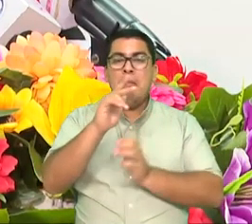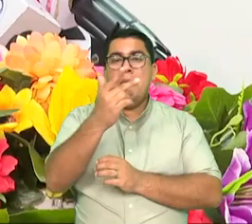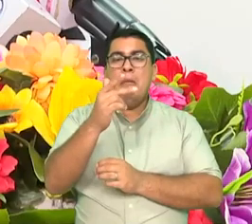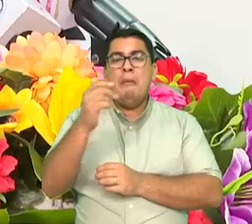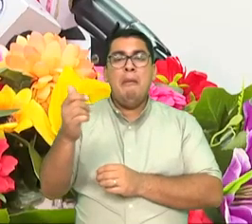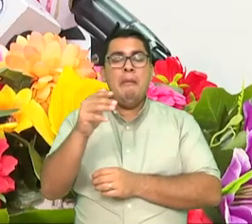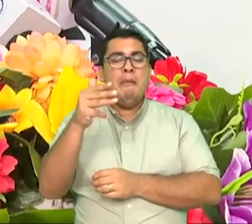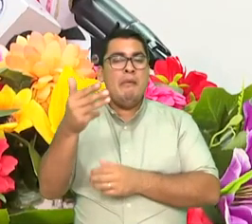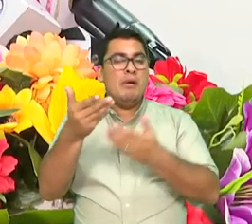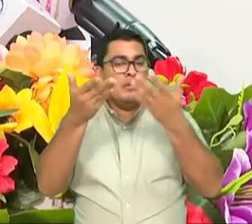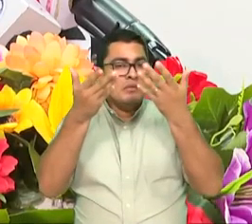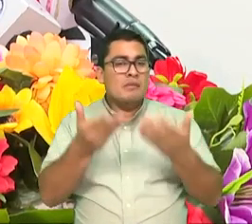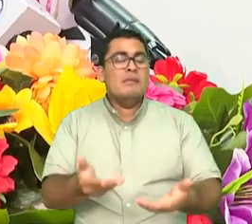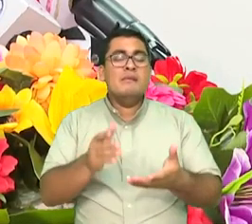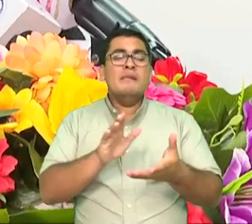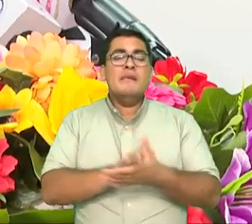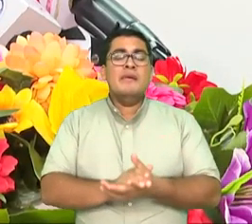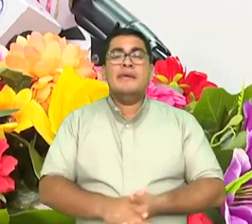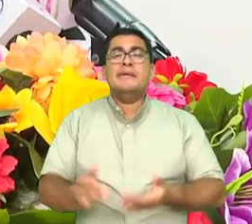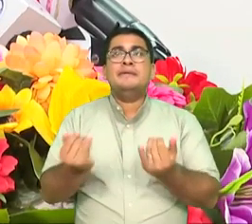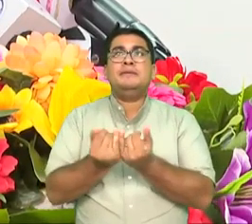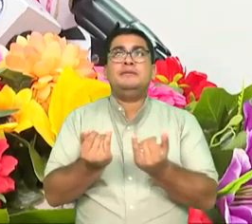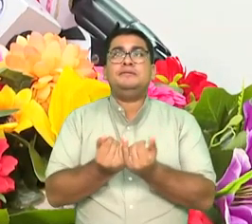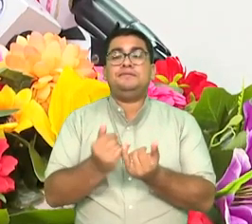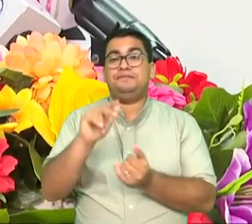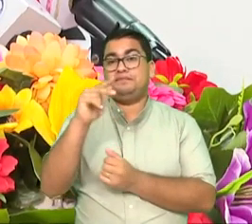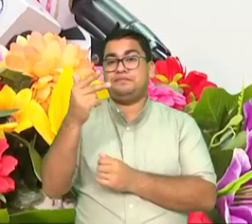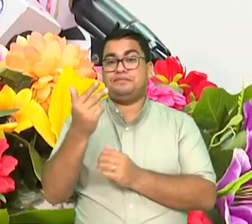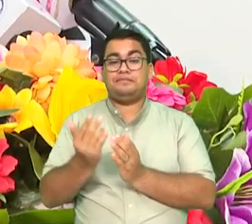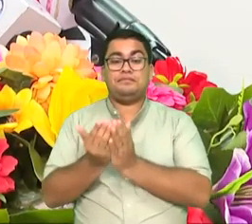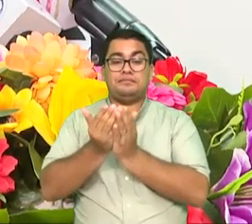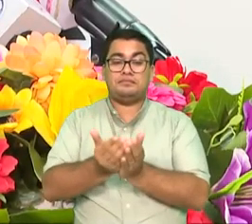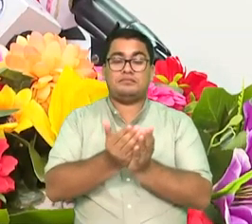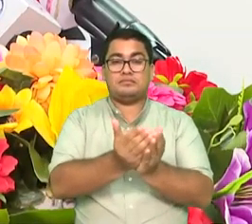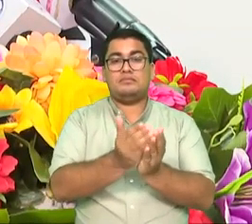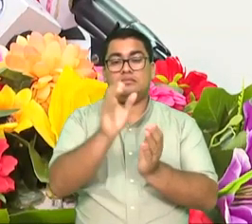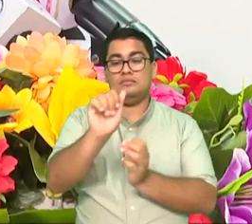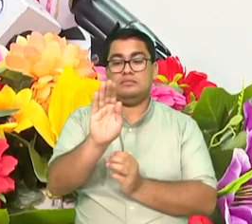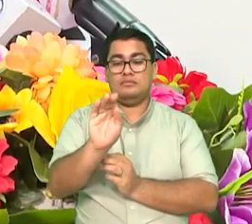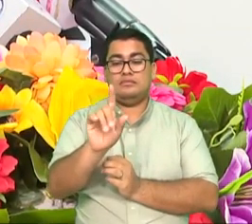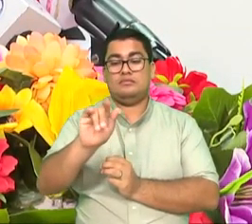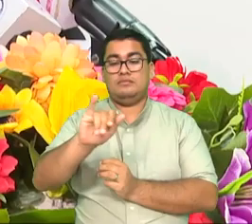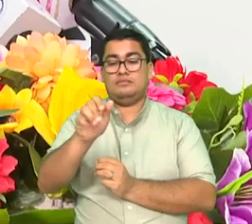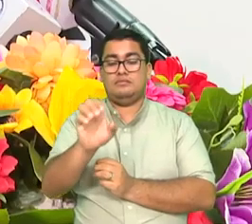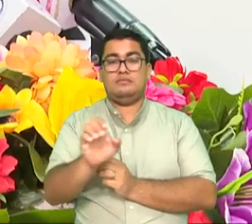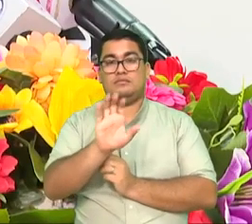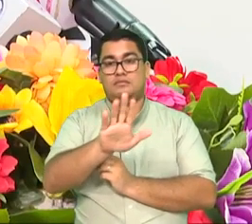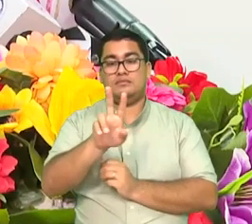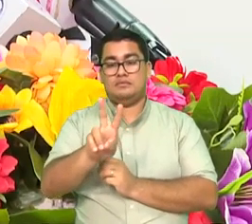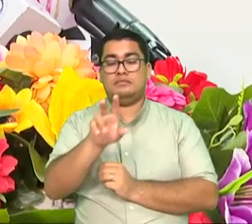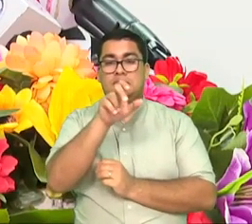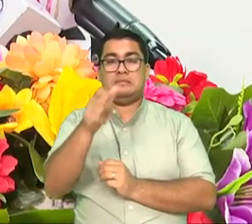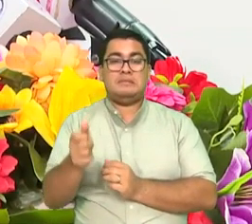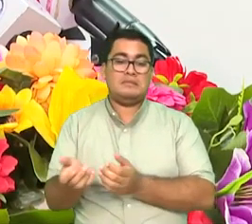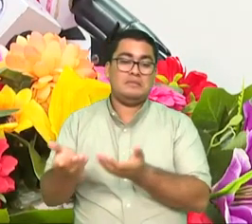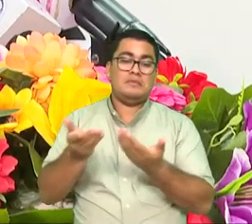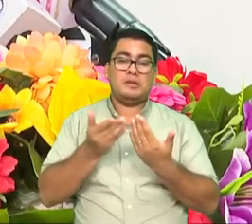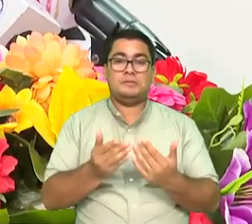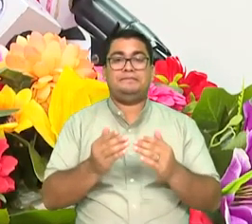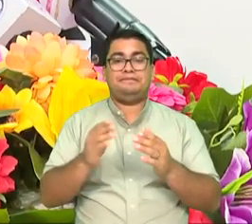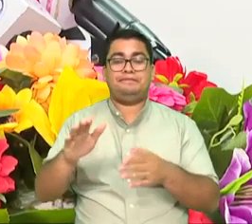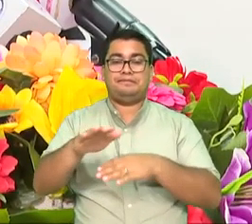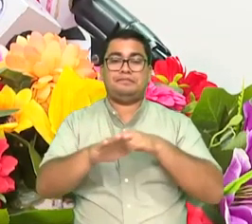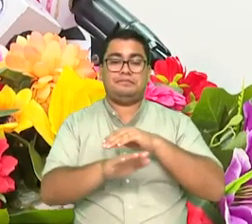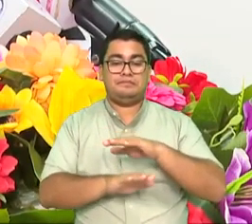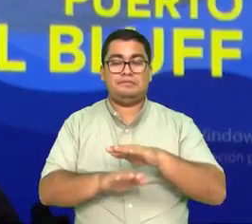869 toneladas. Igual, 8 barcos de cabotaje con 526 toneladas de productos básicos que se